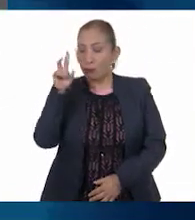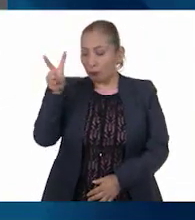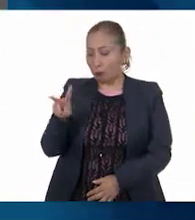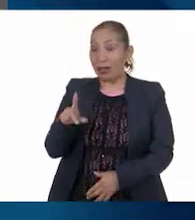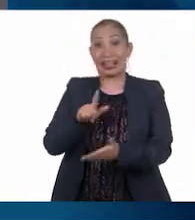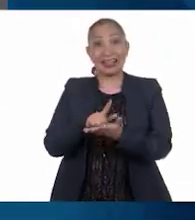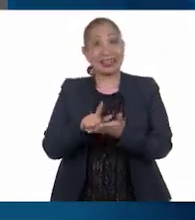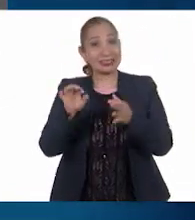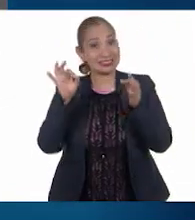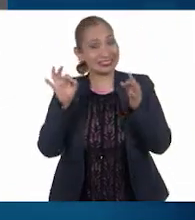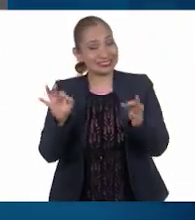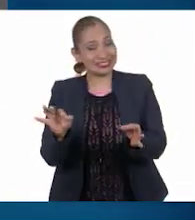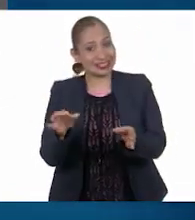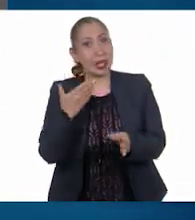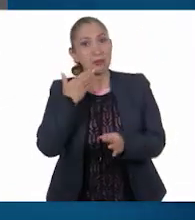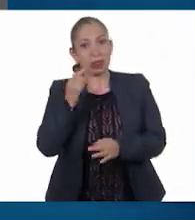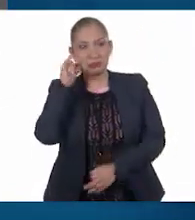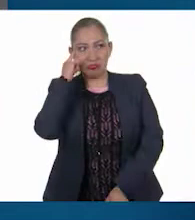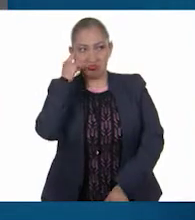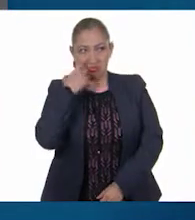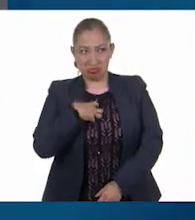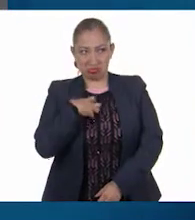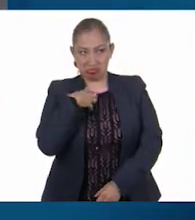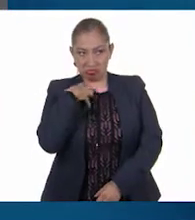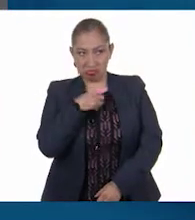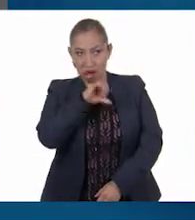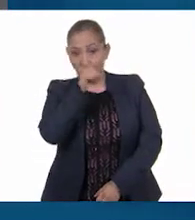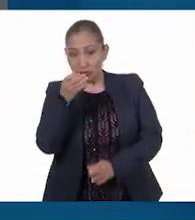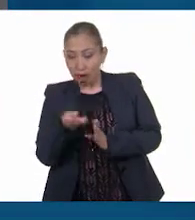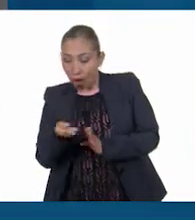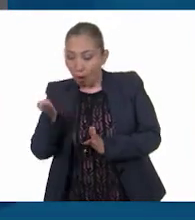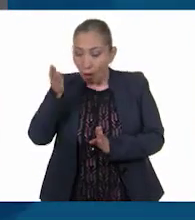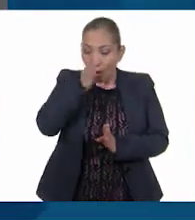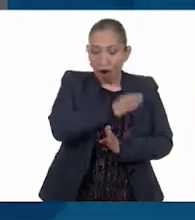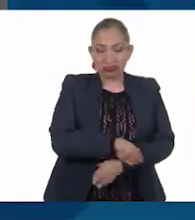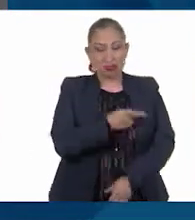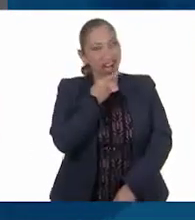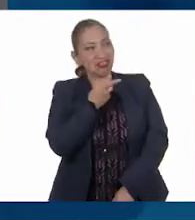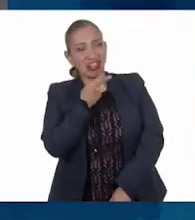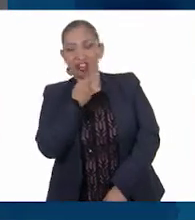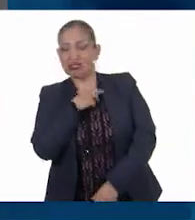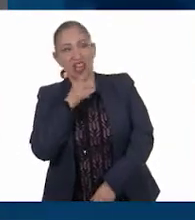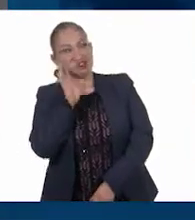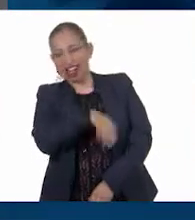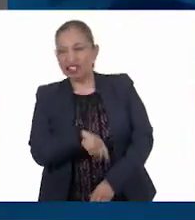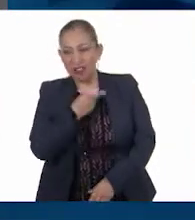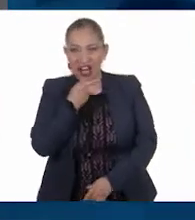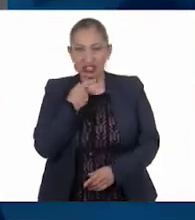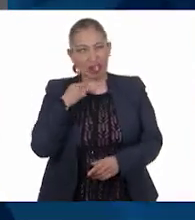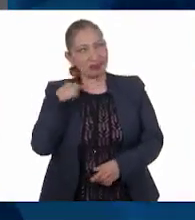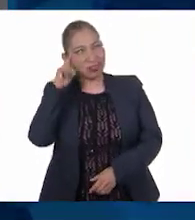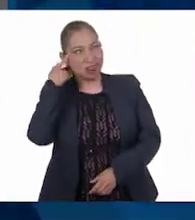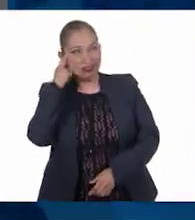muy limpiecito. Y muy enojado, se fue a la siguiente página rezongando y diciendo: